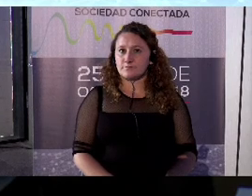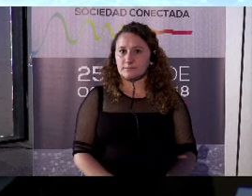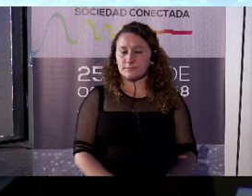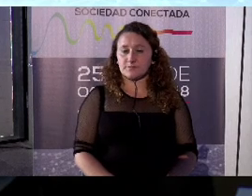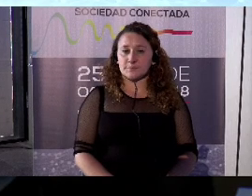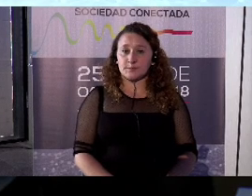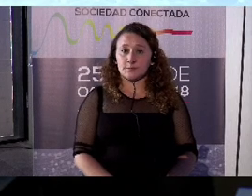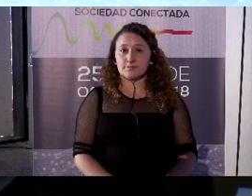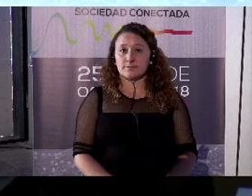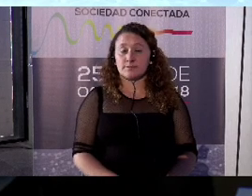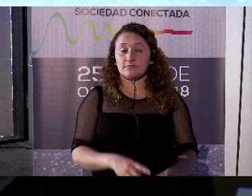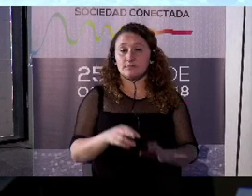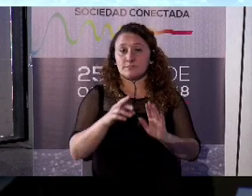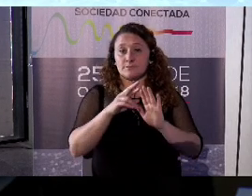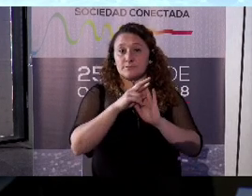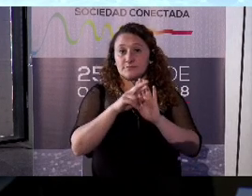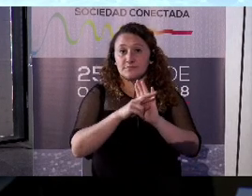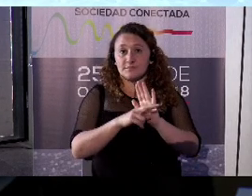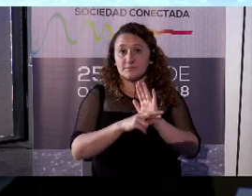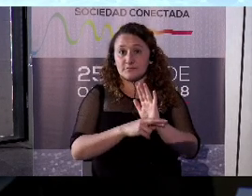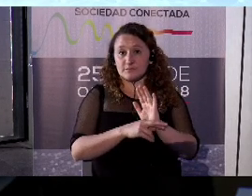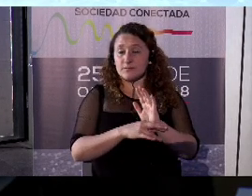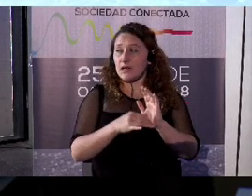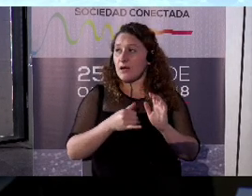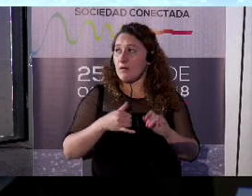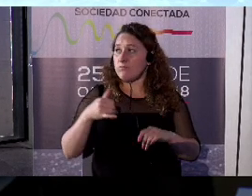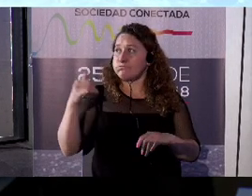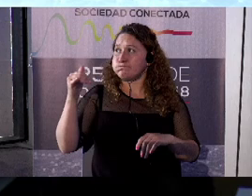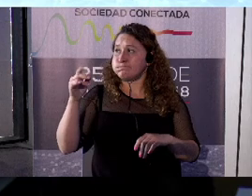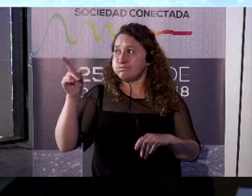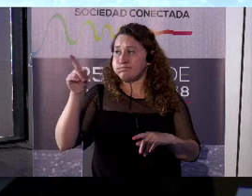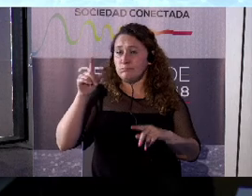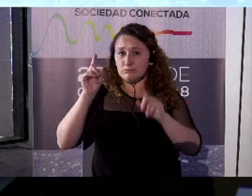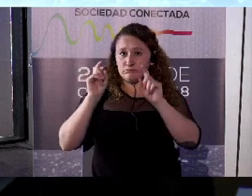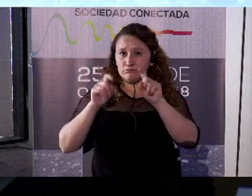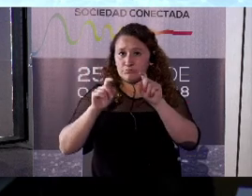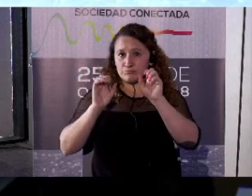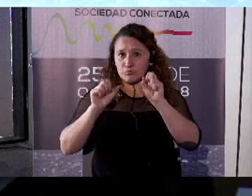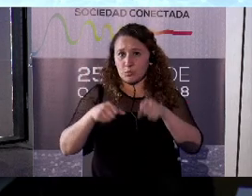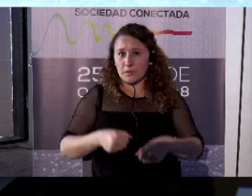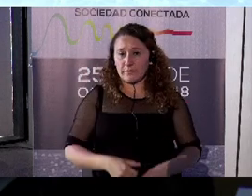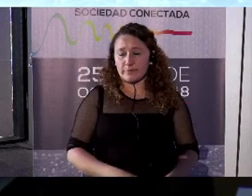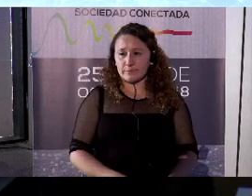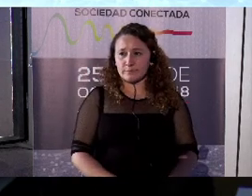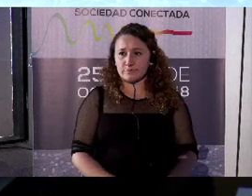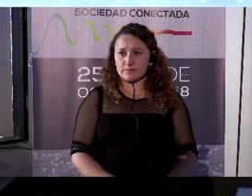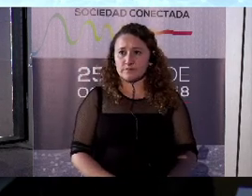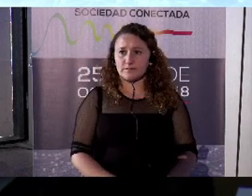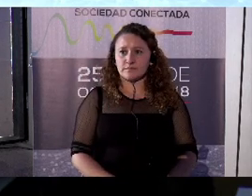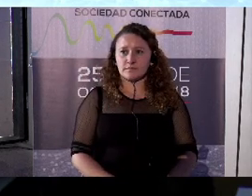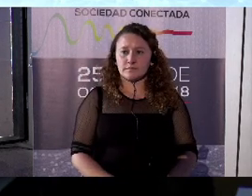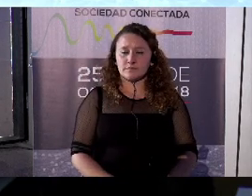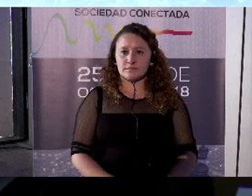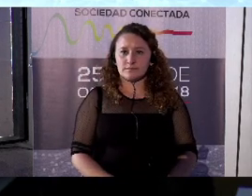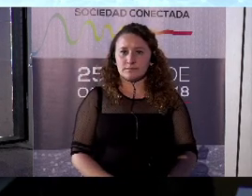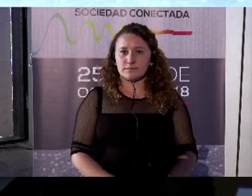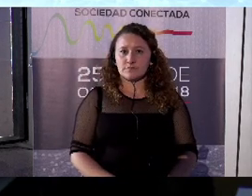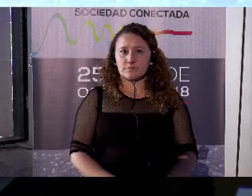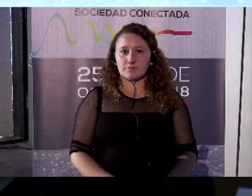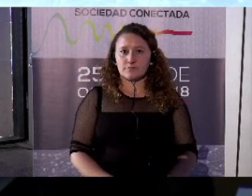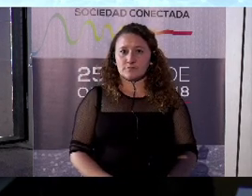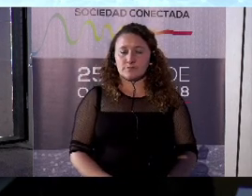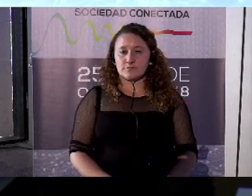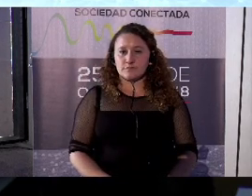pueden encontrar La regulación en este enlace en la parte superior fue con la i